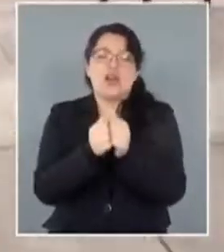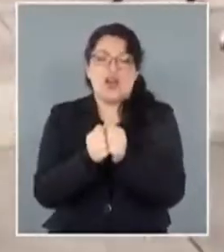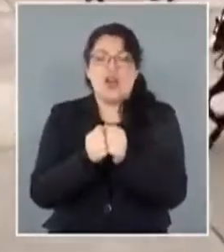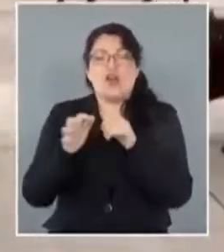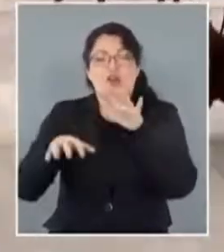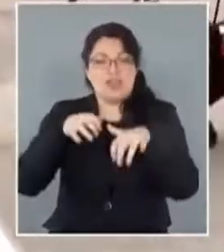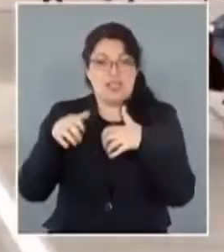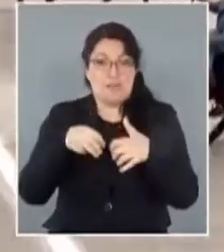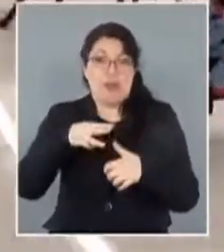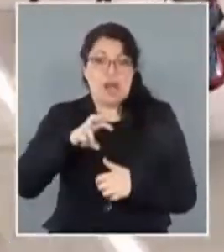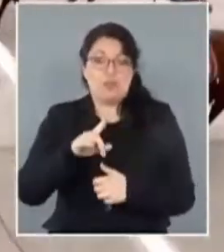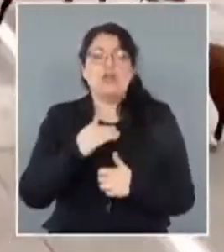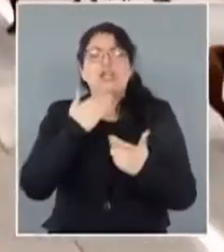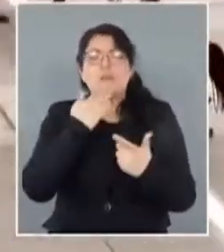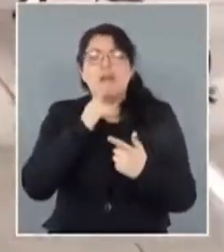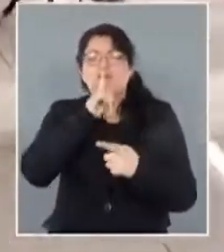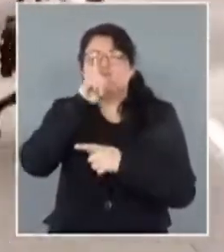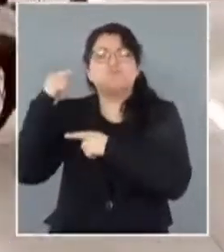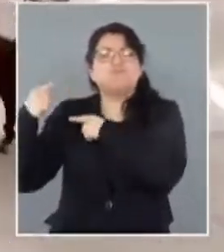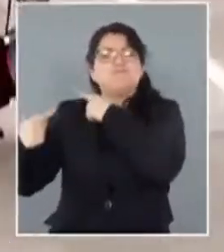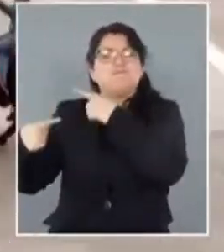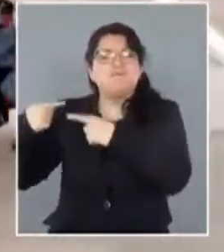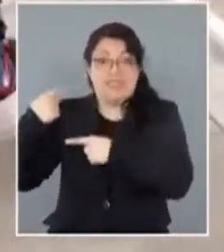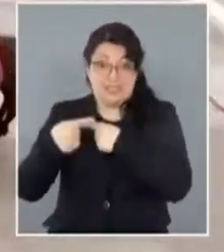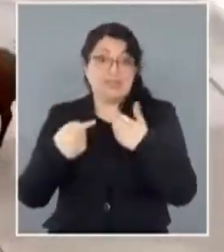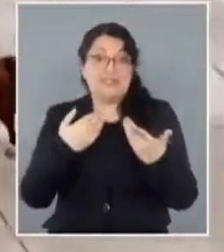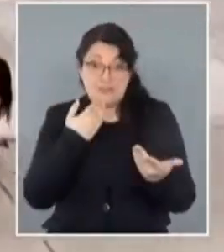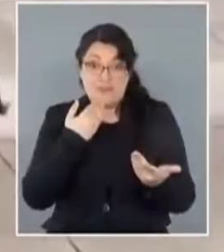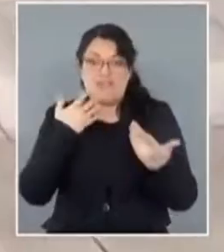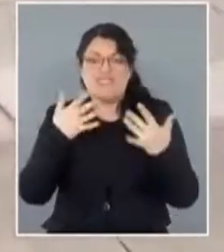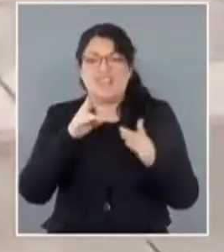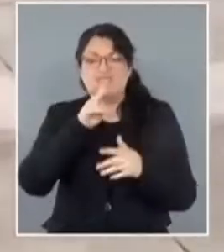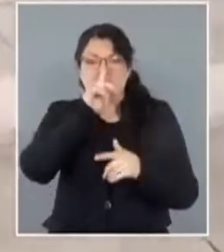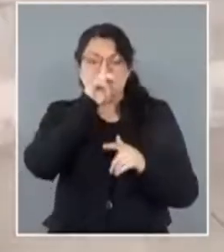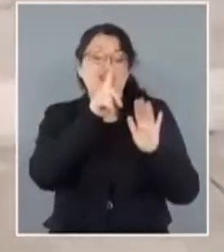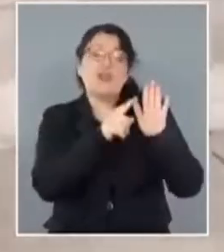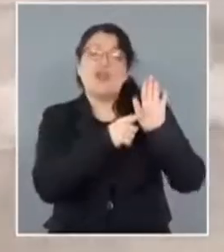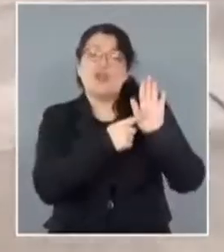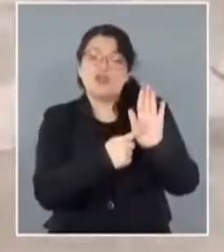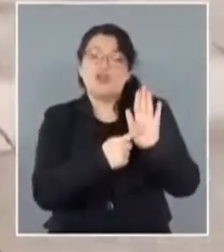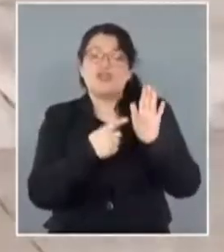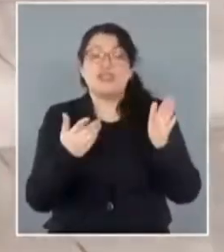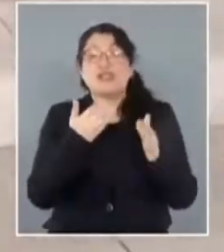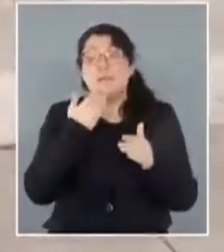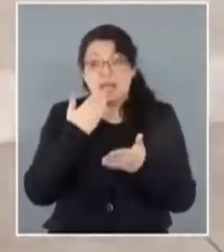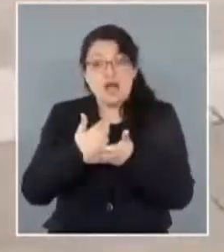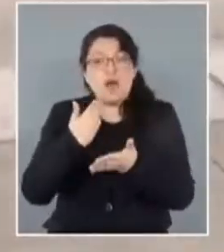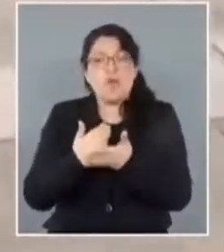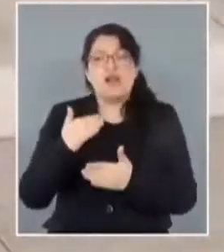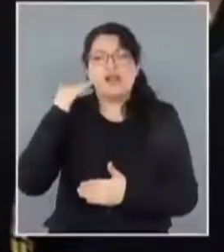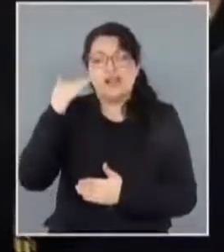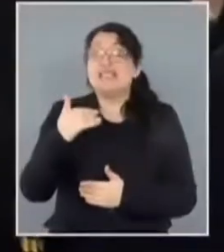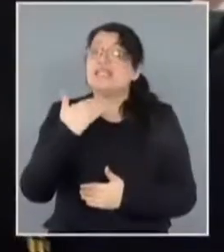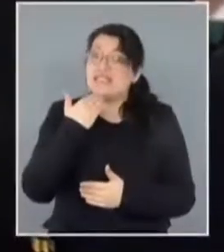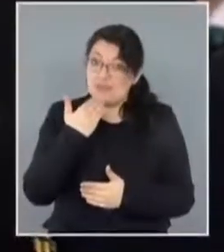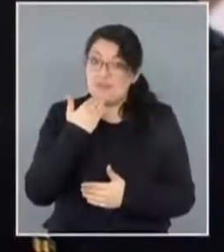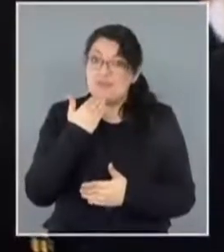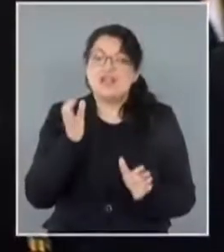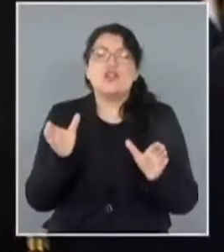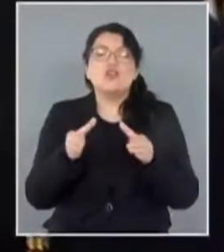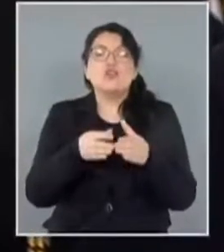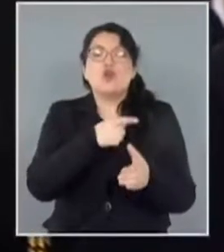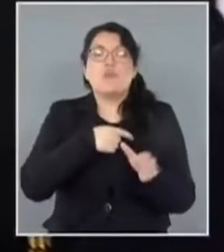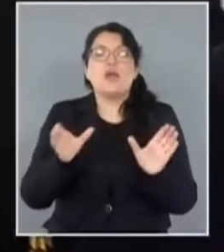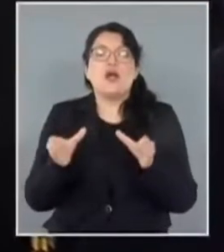de preservar las tradiciones con los cuadros de presentación institucional, sección de alta escuela y cuadro negro